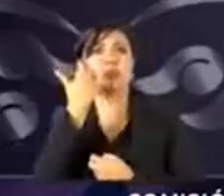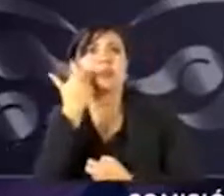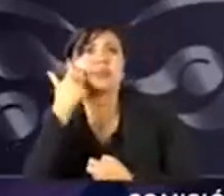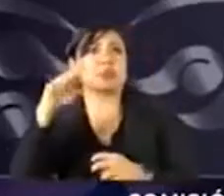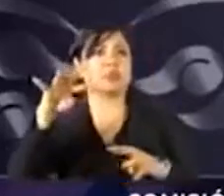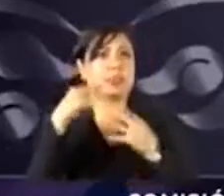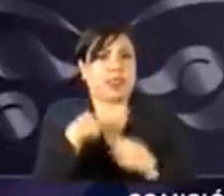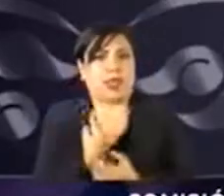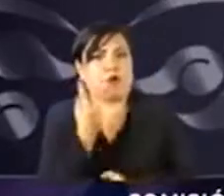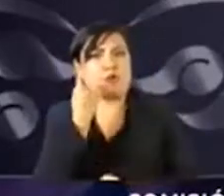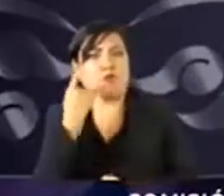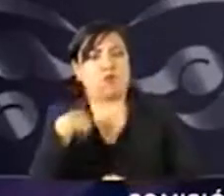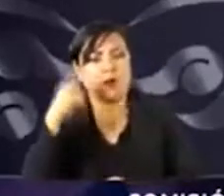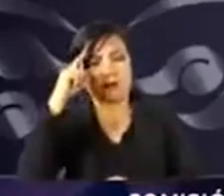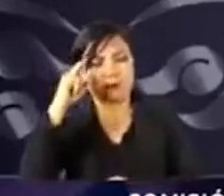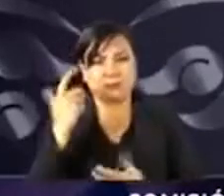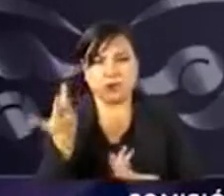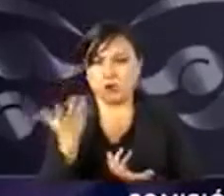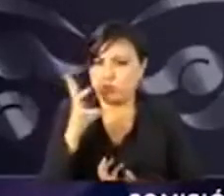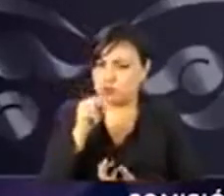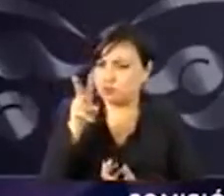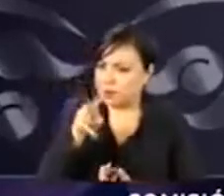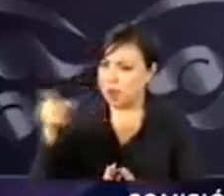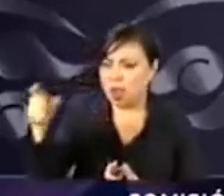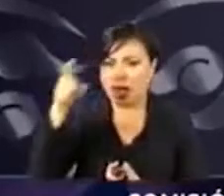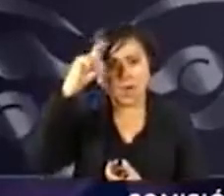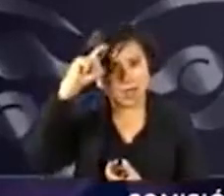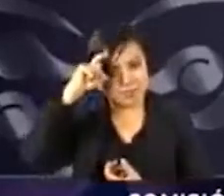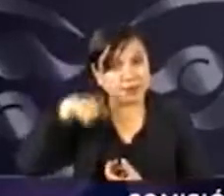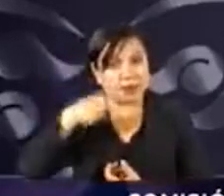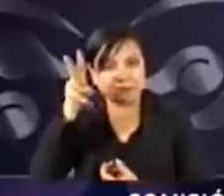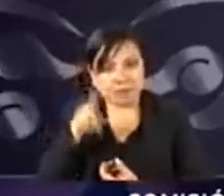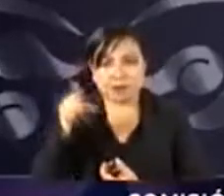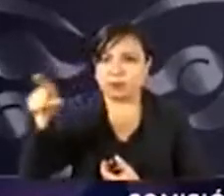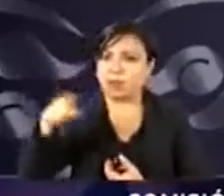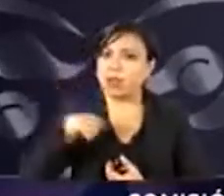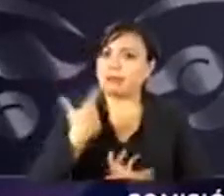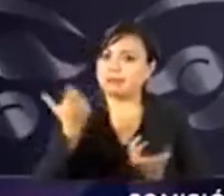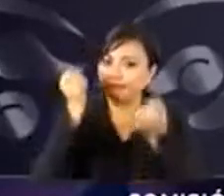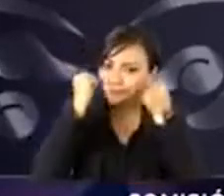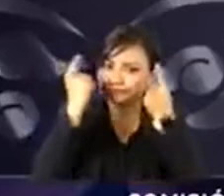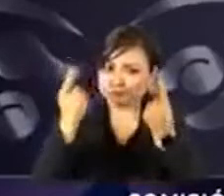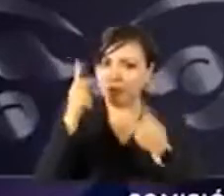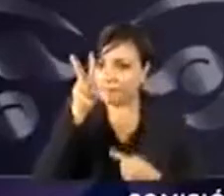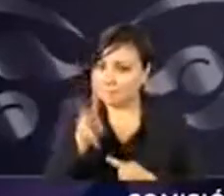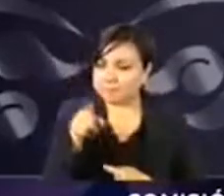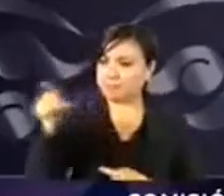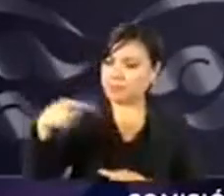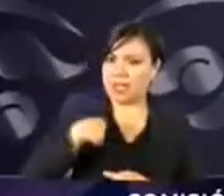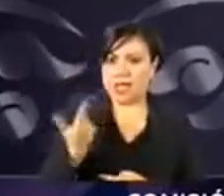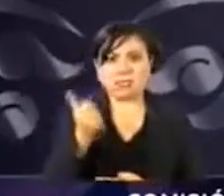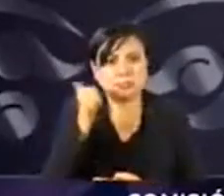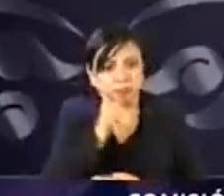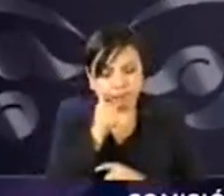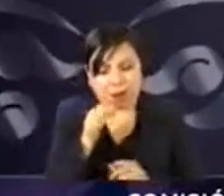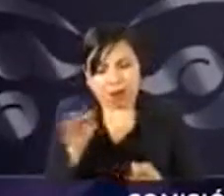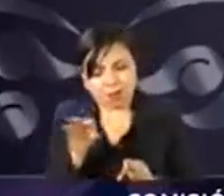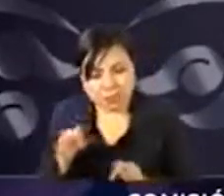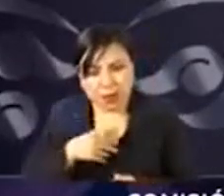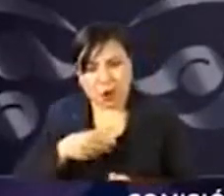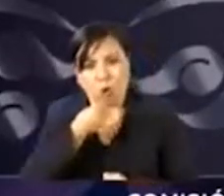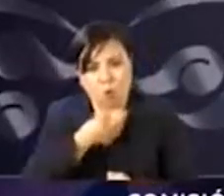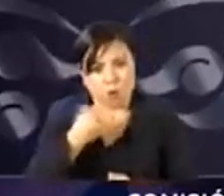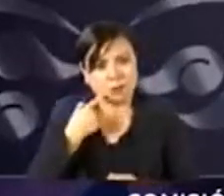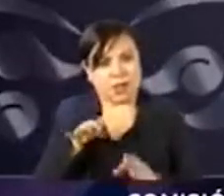nada queda. López-Gatell es un caballero, es un compañero comprometidísimo, es un orgullo de nuestra patria y es